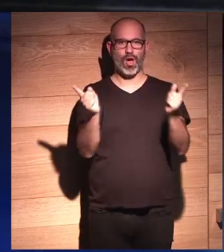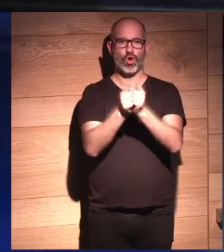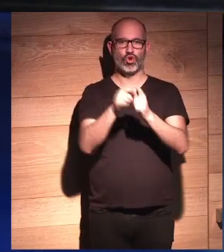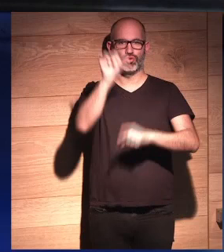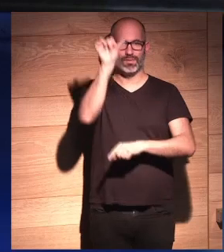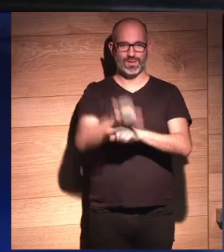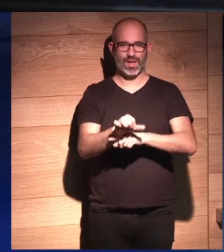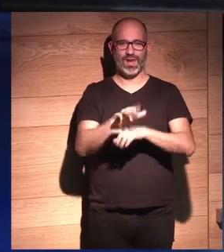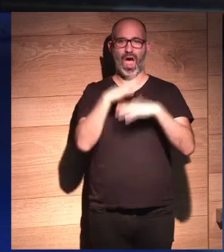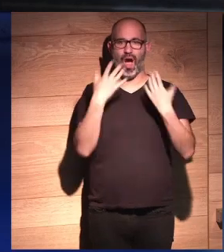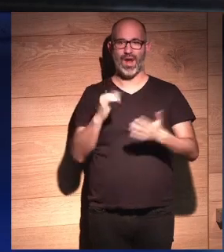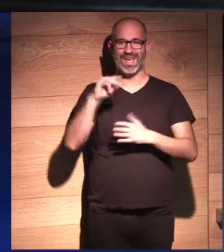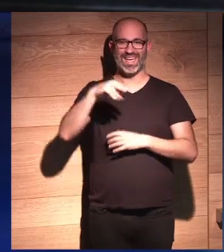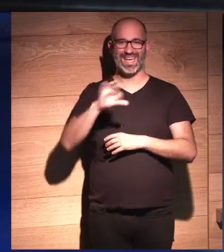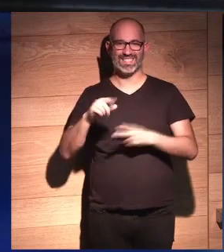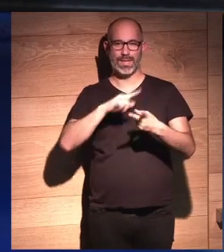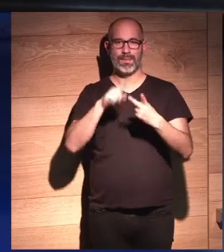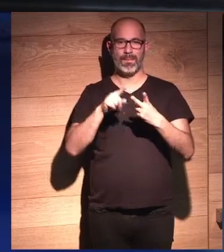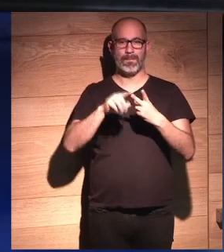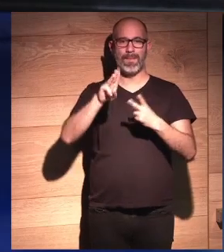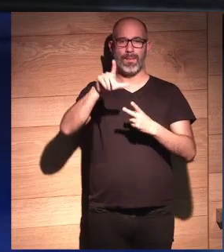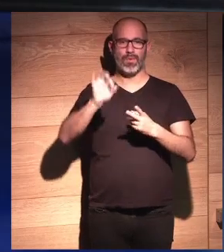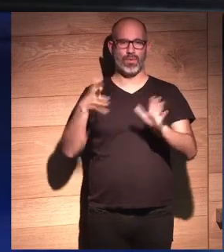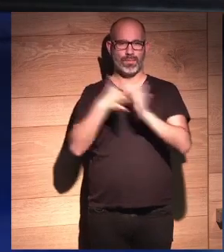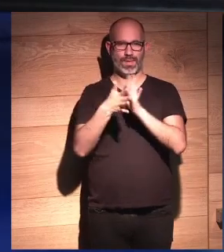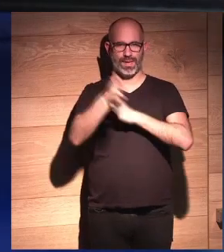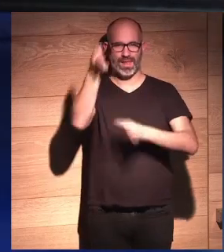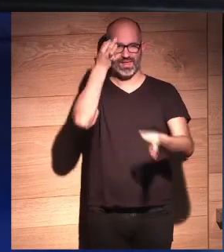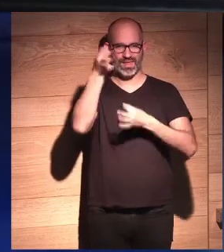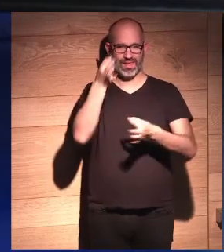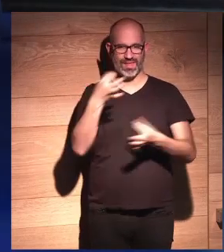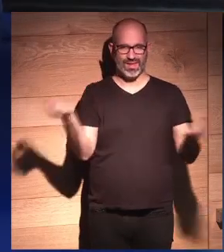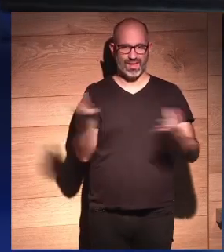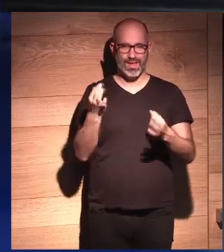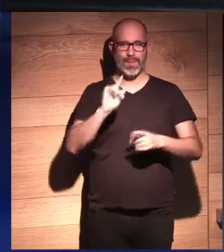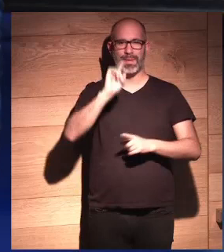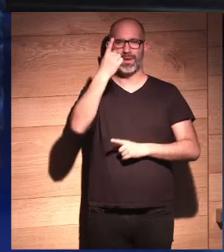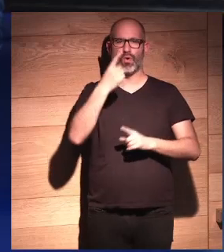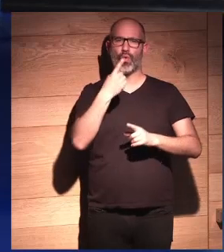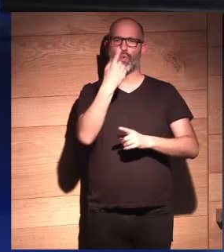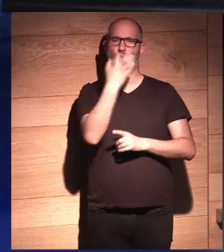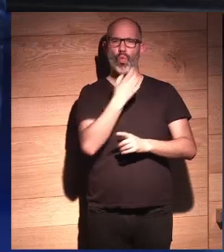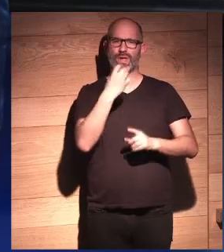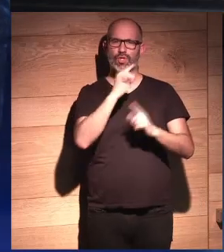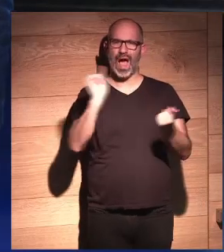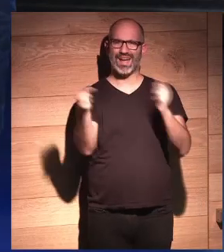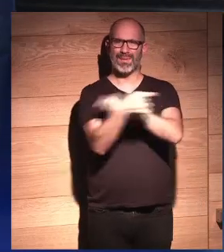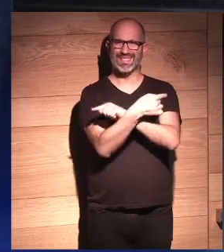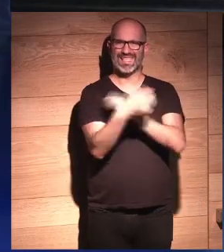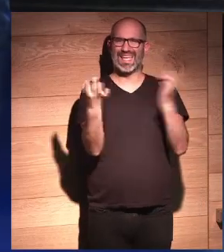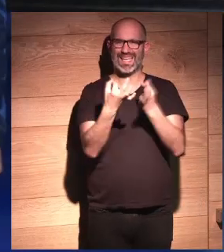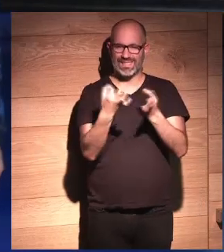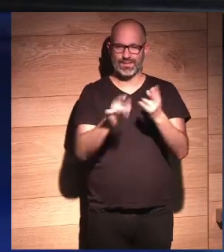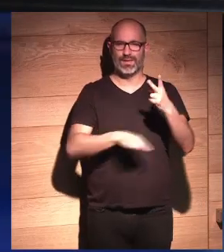nada, pues os dejo con Inés y con Pablo, que os van a contar mejor, os van a desgranar bien lo que es primero Un cuento al revés, que es como la presentación de esos 2